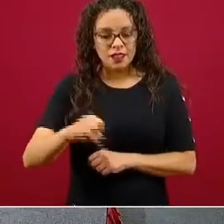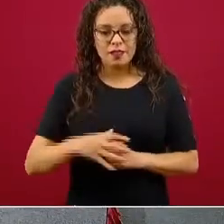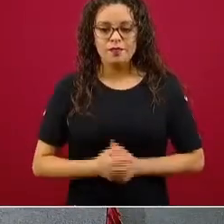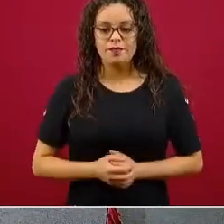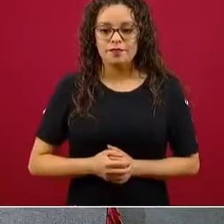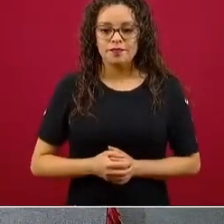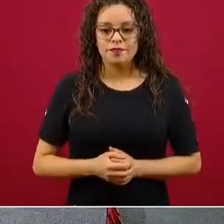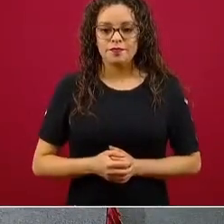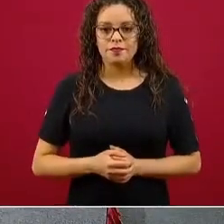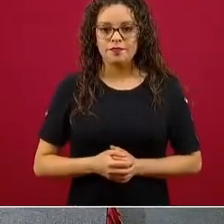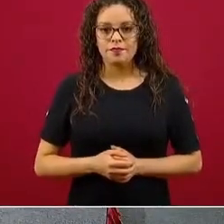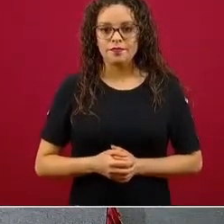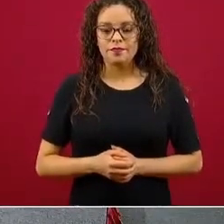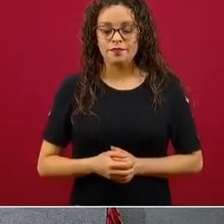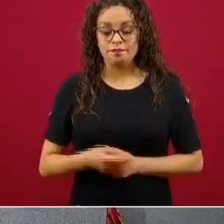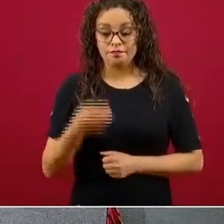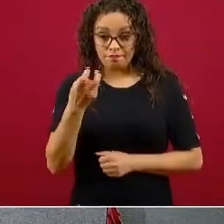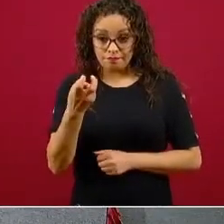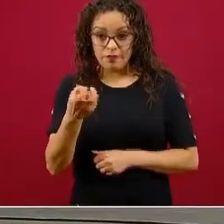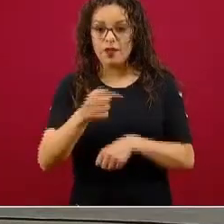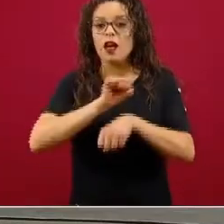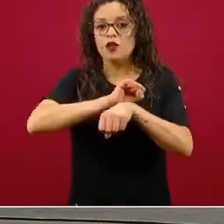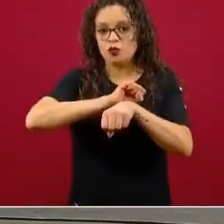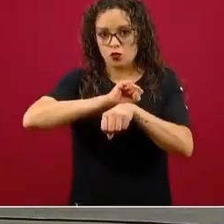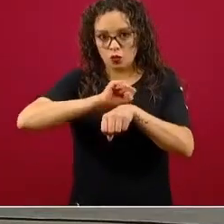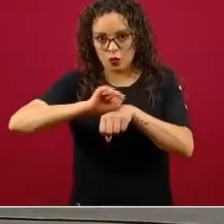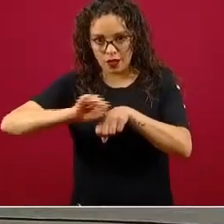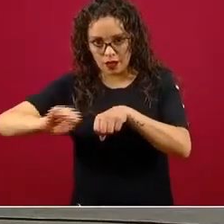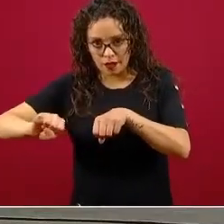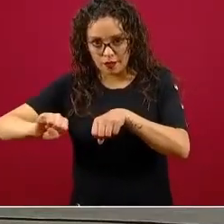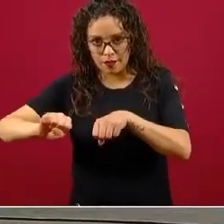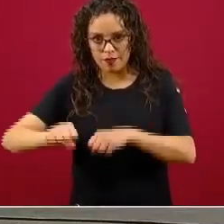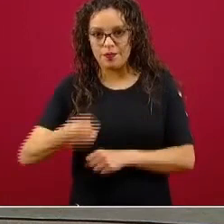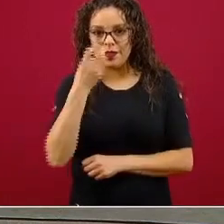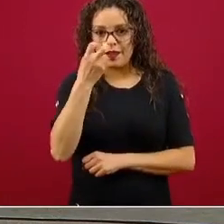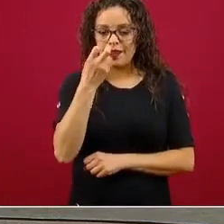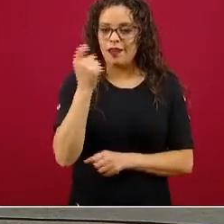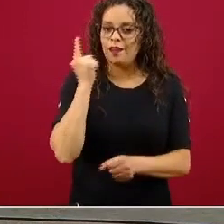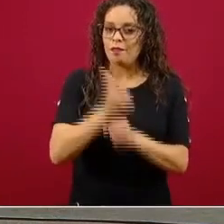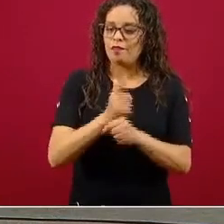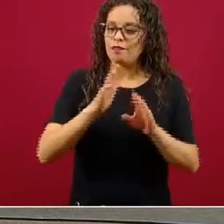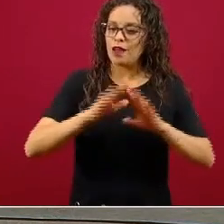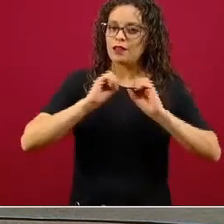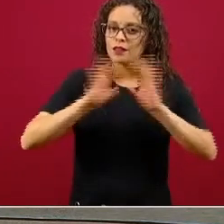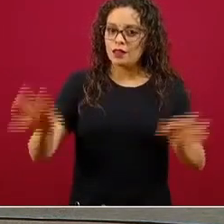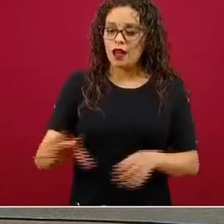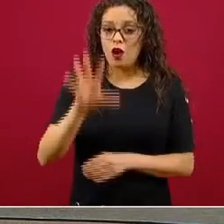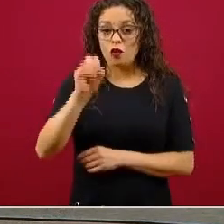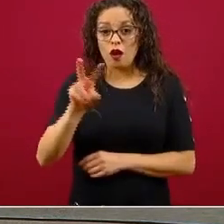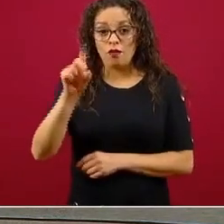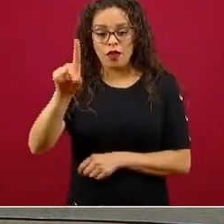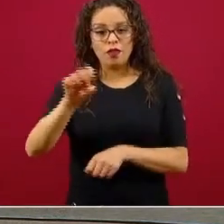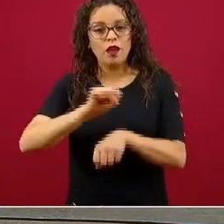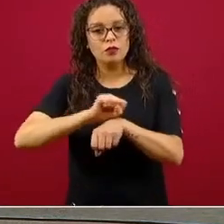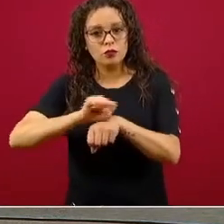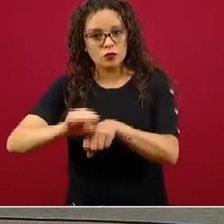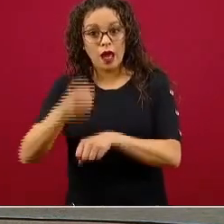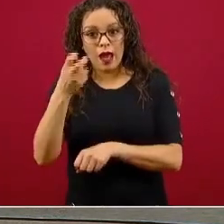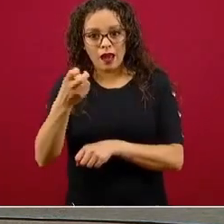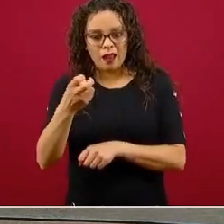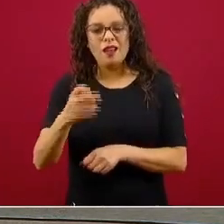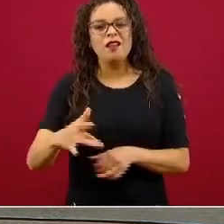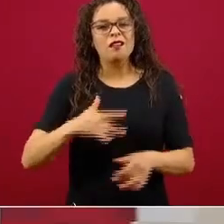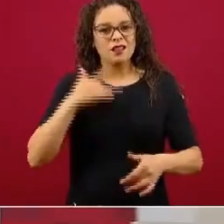es un espectro. Pero para distinguirlo vemos el COVID leve. Ese COVID leve produce esas molestias que he